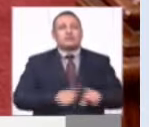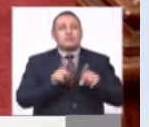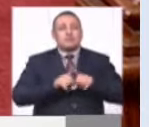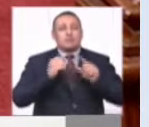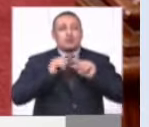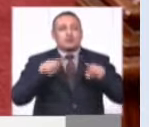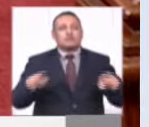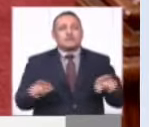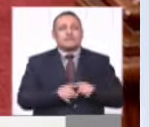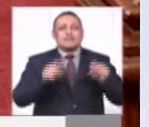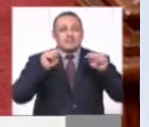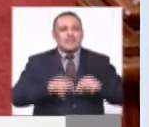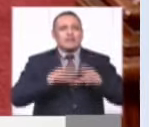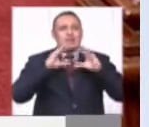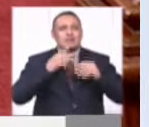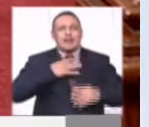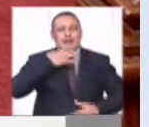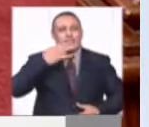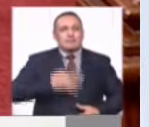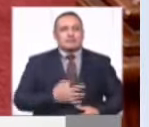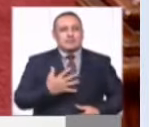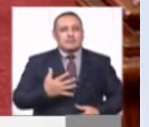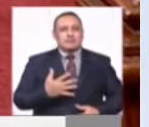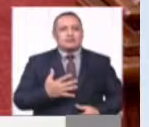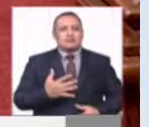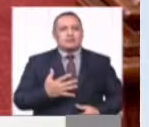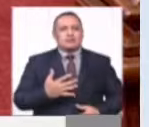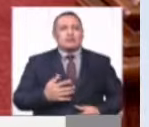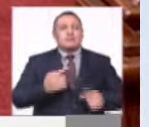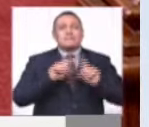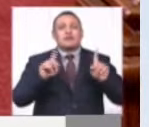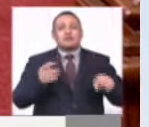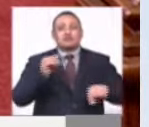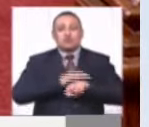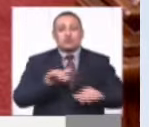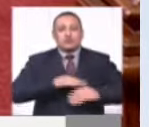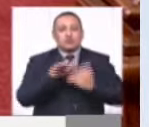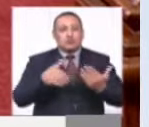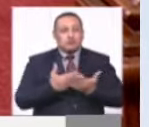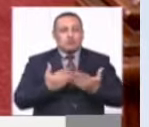ello se debe hablar con la verdad. Pero sobre